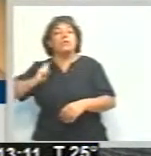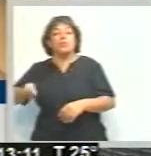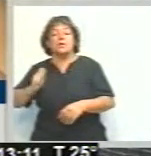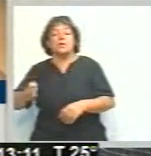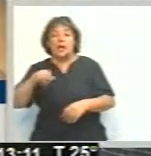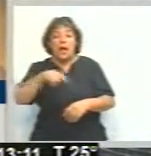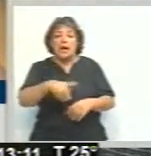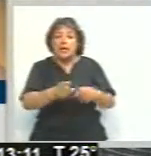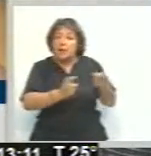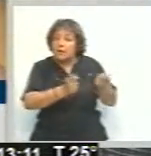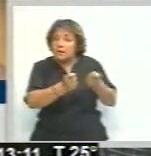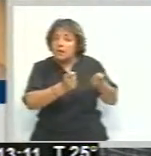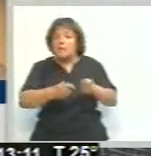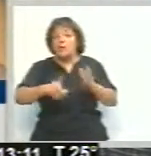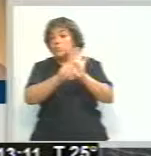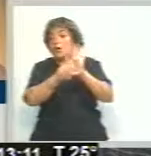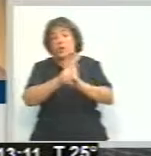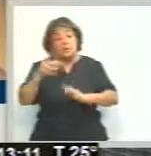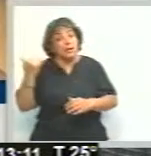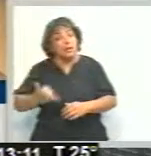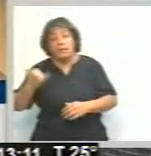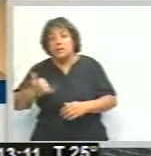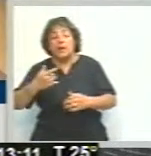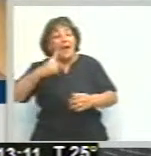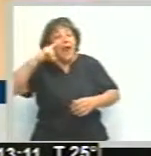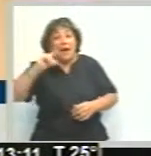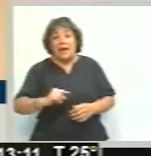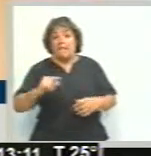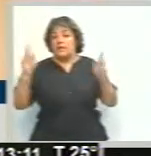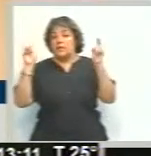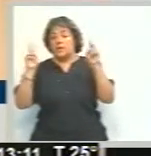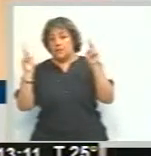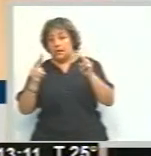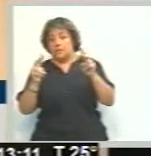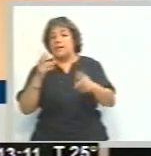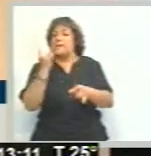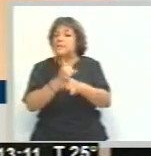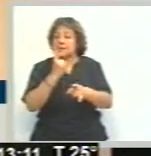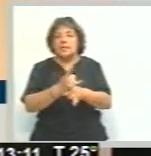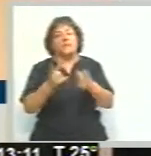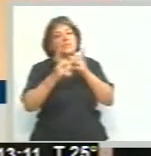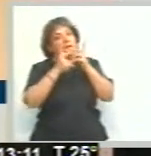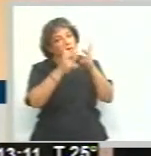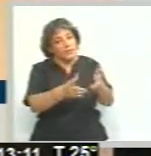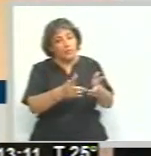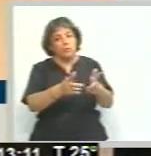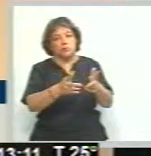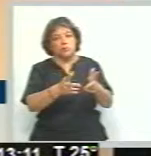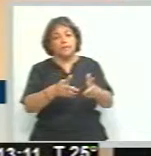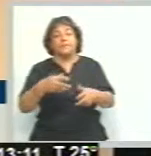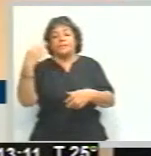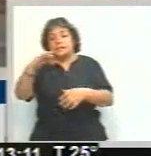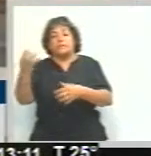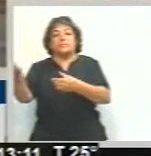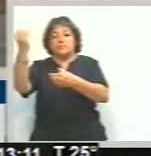porque obviamente están vigentes y hacen a la gravedad del tema, ¿no? Siempre planteamos eso, que hay que incorporar